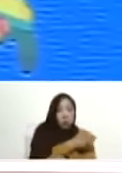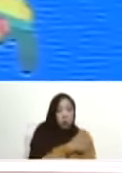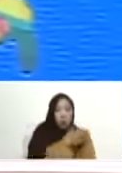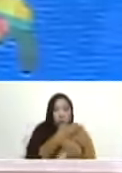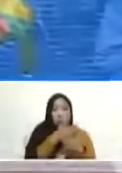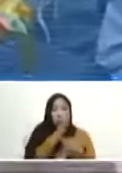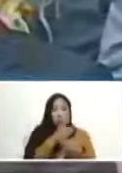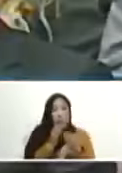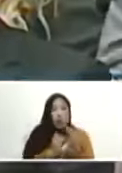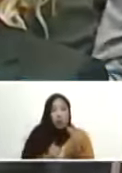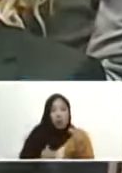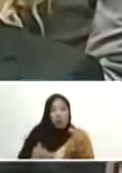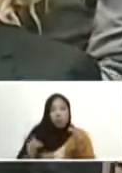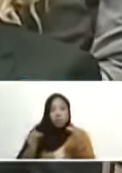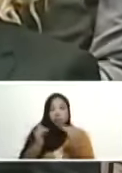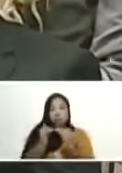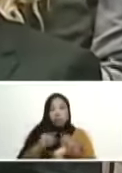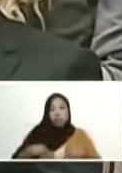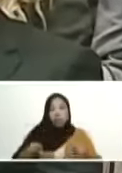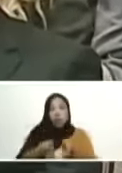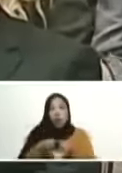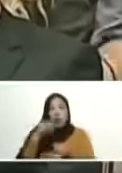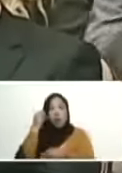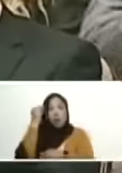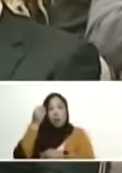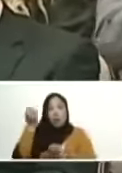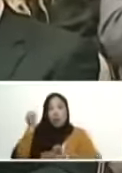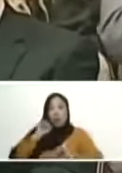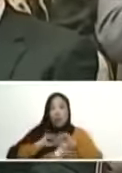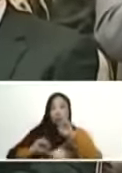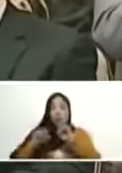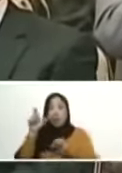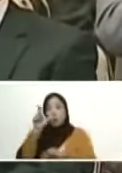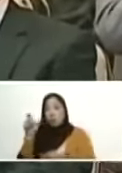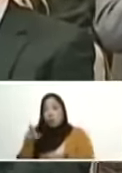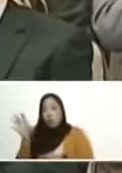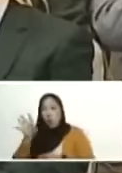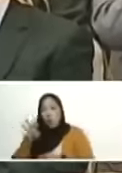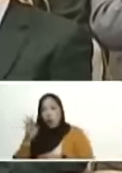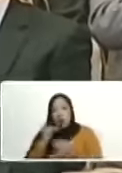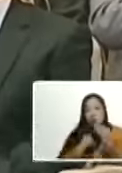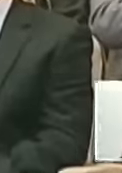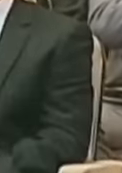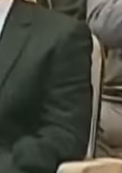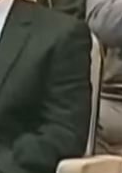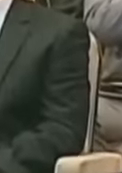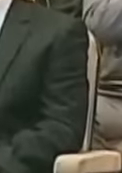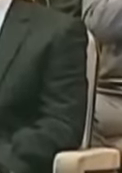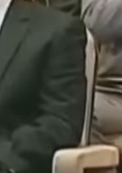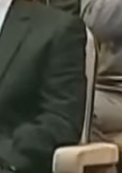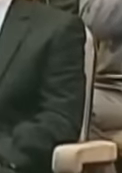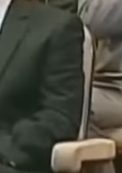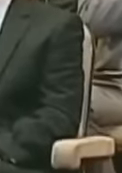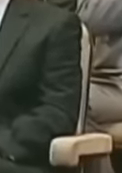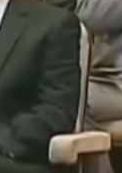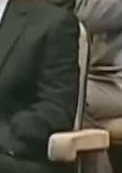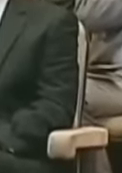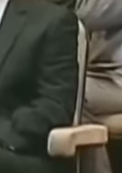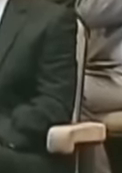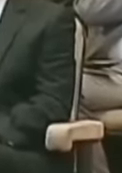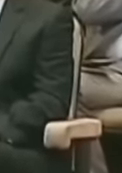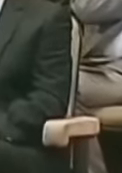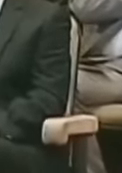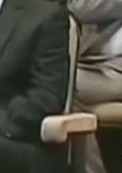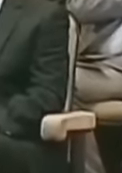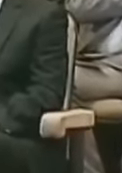nuestro país. Este no es el momento de parcialidades políticas, ni de parcialidades, ni grupos, ni compartimientos